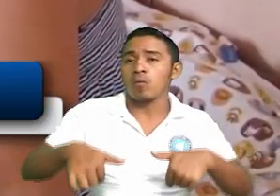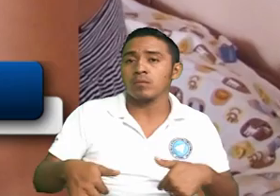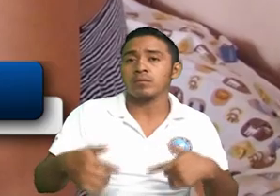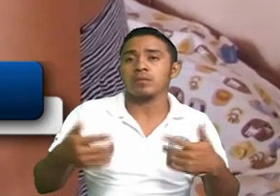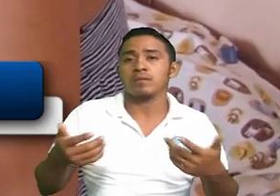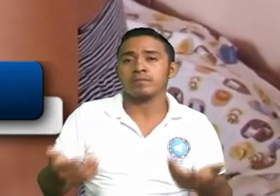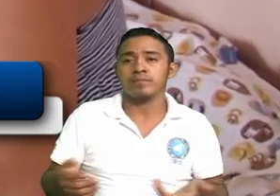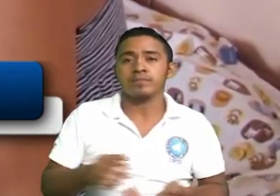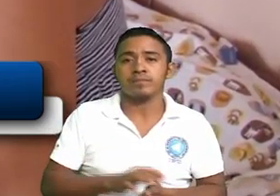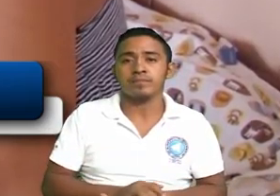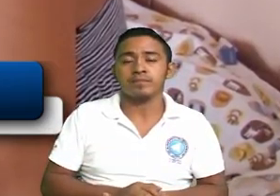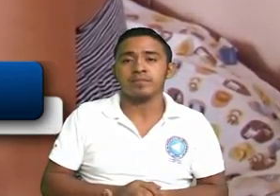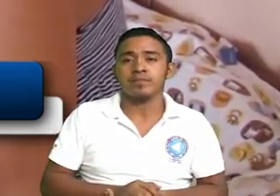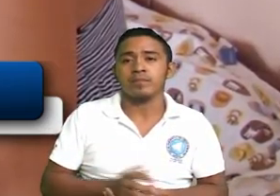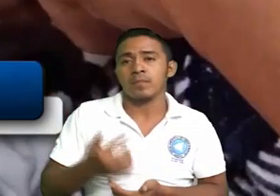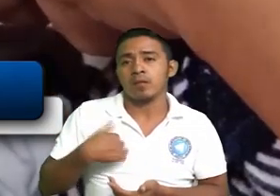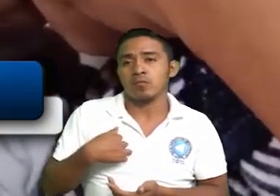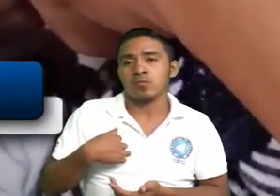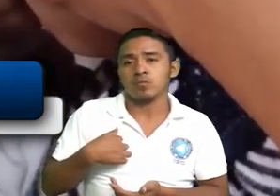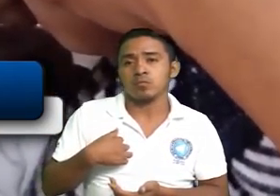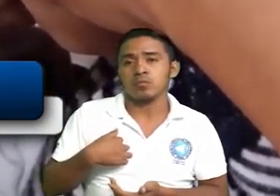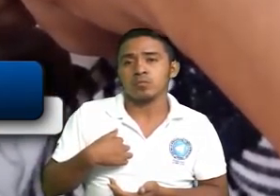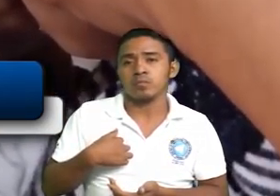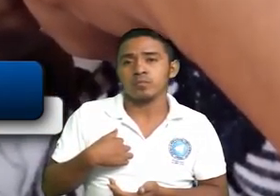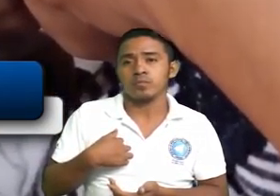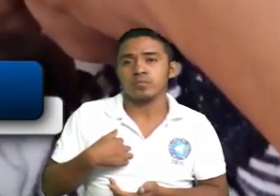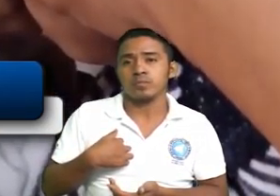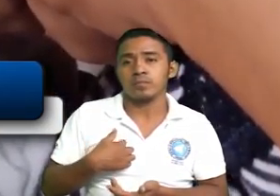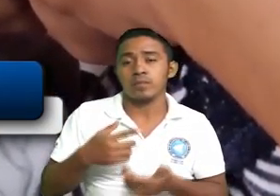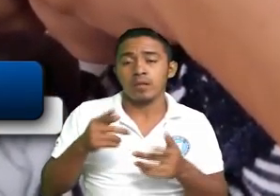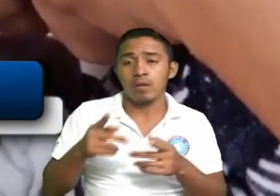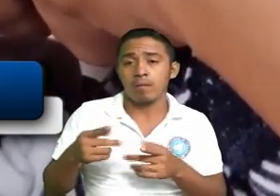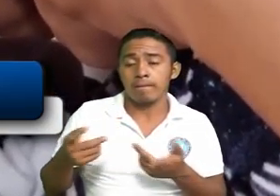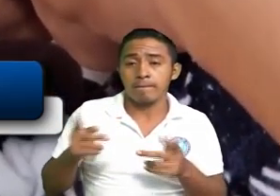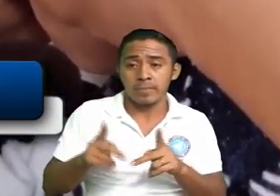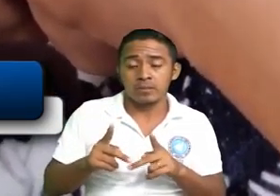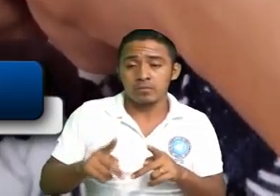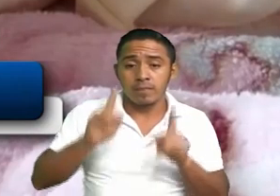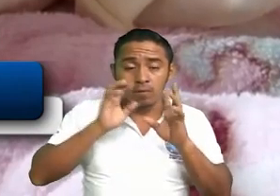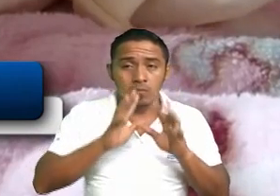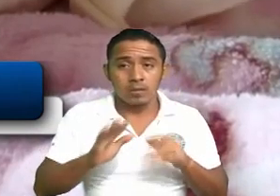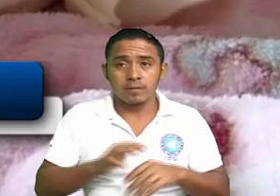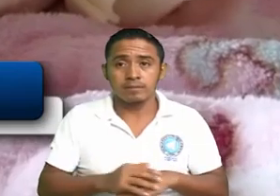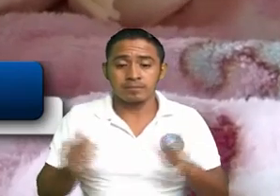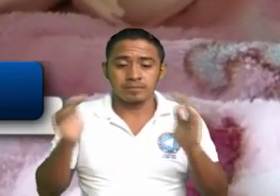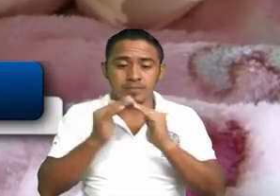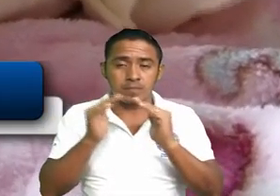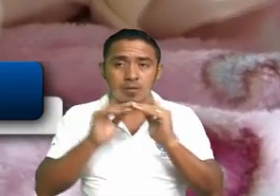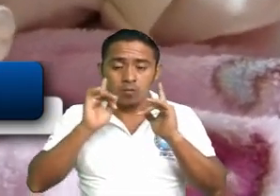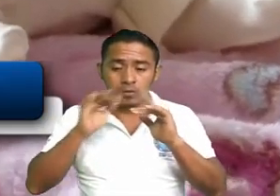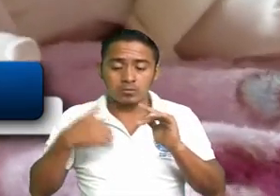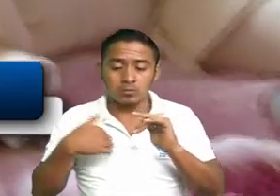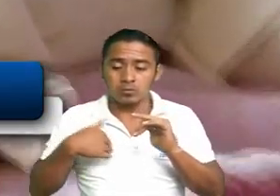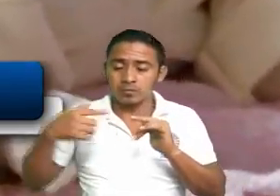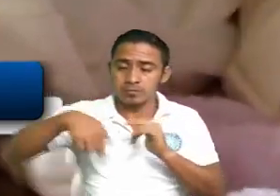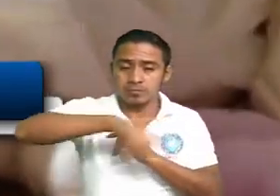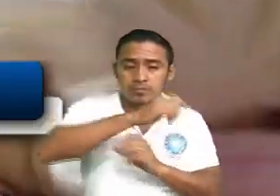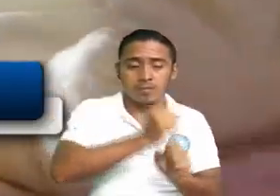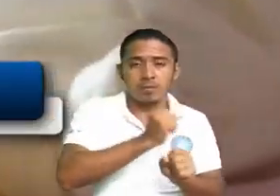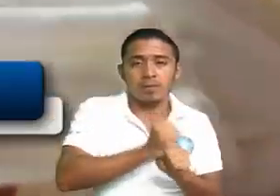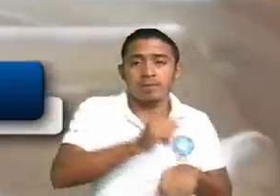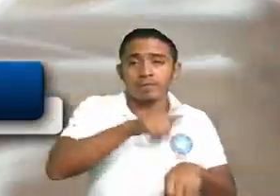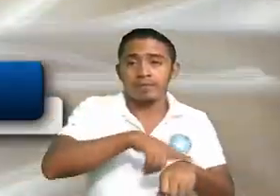hervirse. Hervirse completamente hervido, es la forma de esterilizar todo lo que sean los recipientes para el banco de